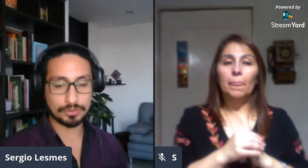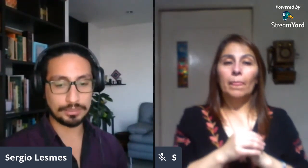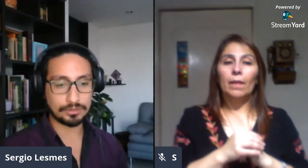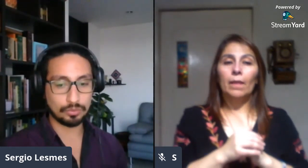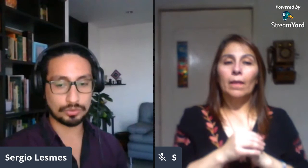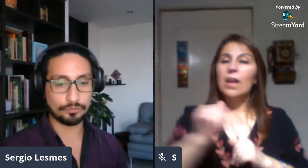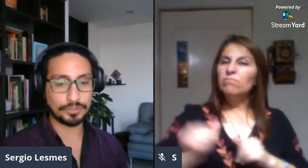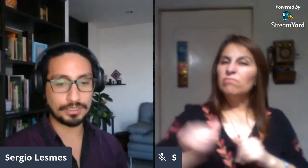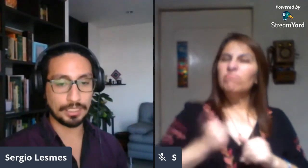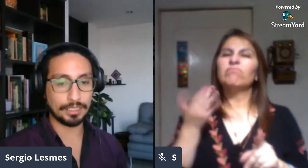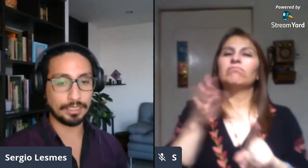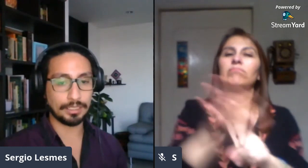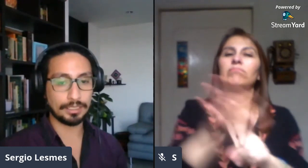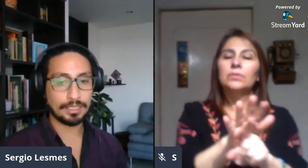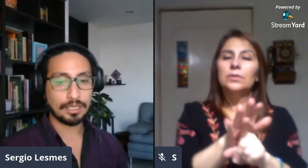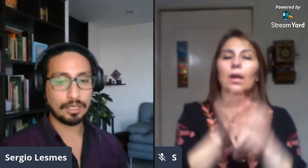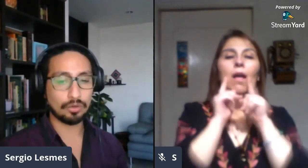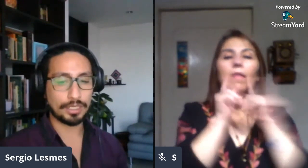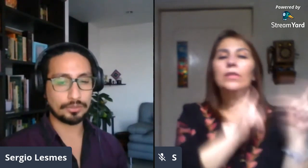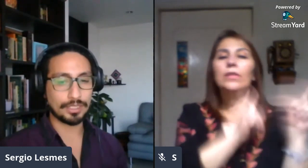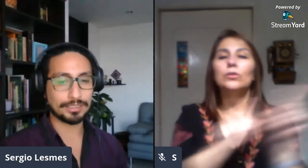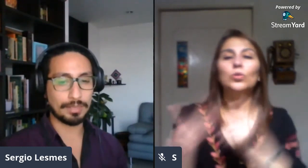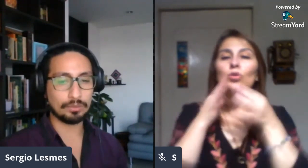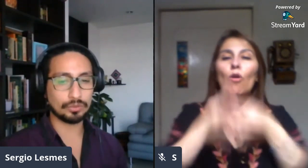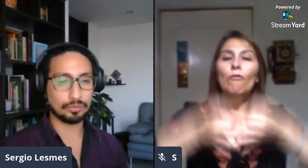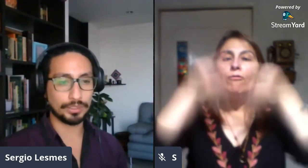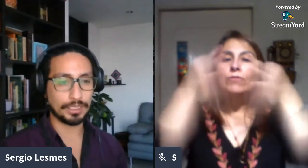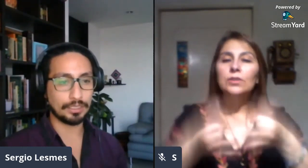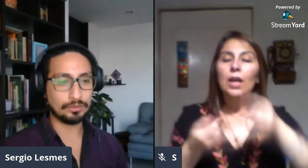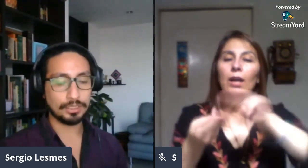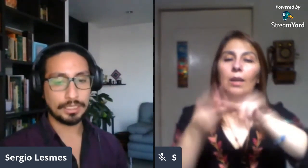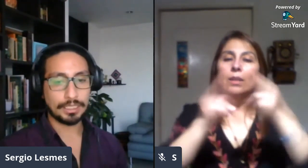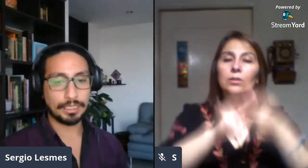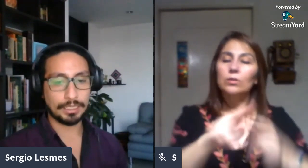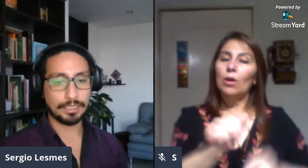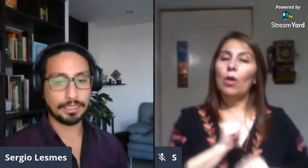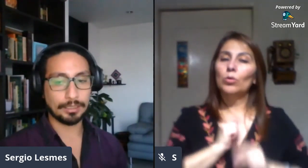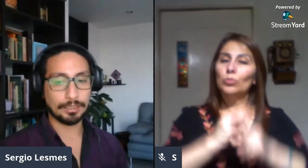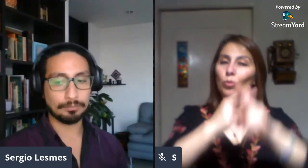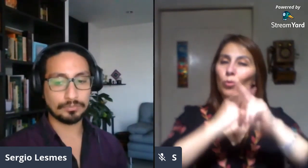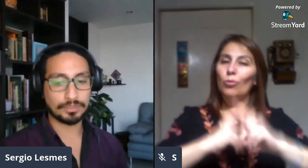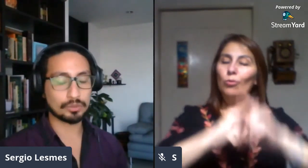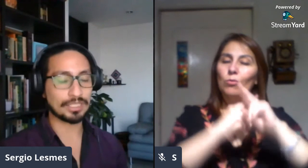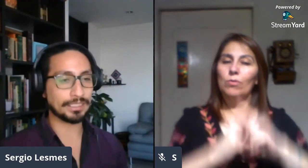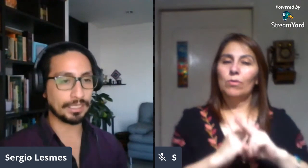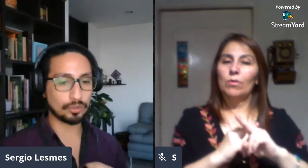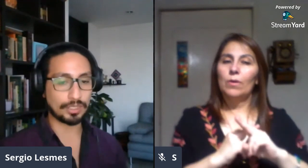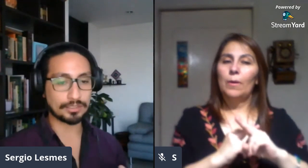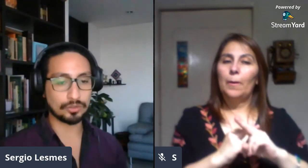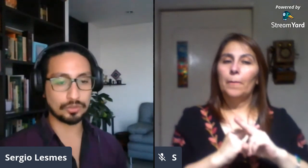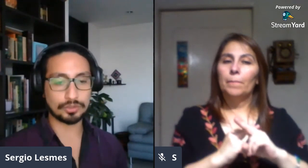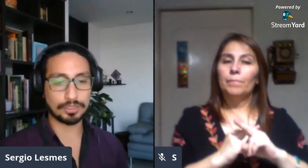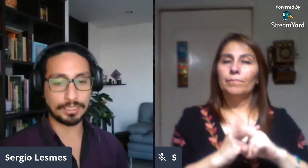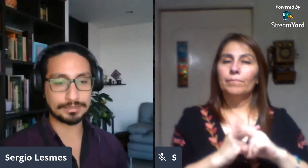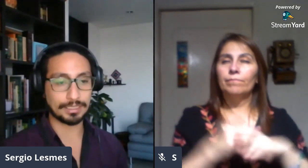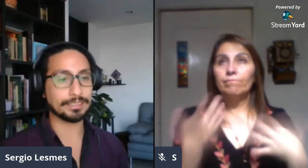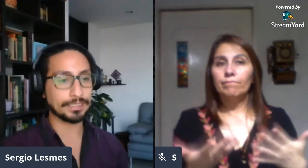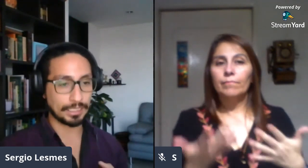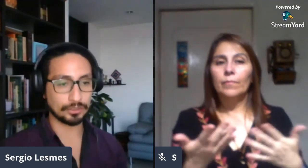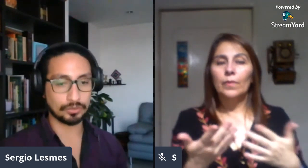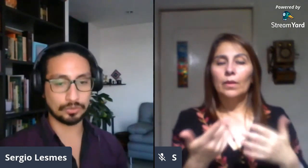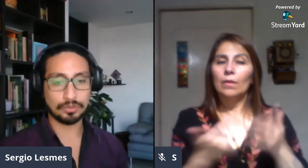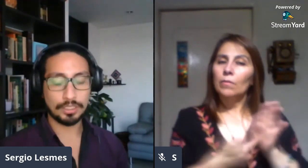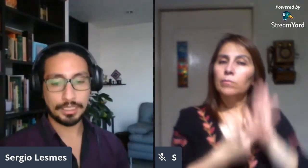el abuso que hace, digamos, el discurso oficial con relación al tema del autocuidado, digamos, adquiere esos rasgos que